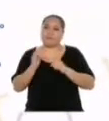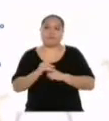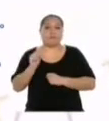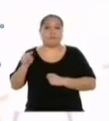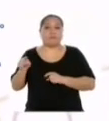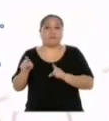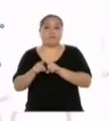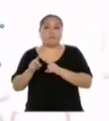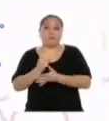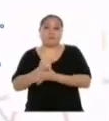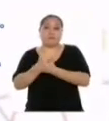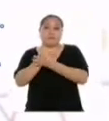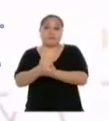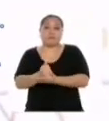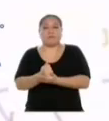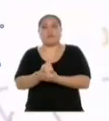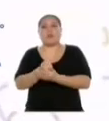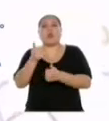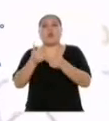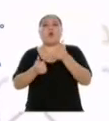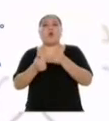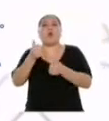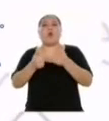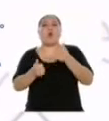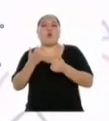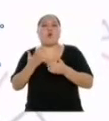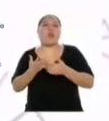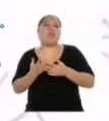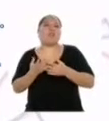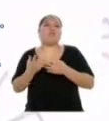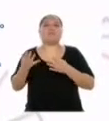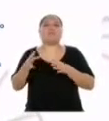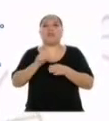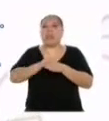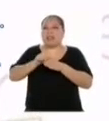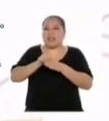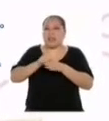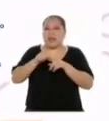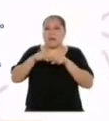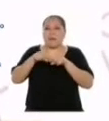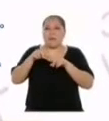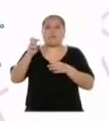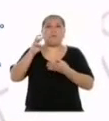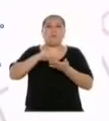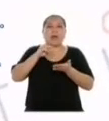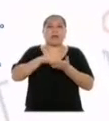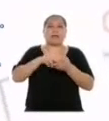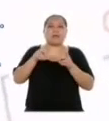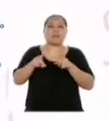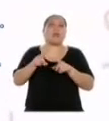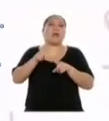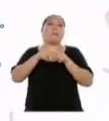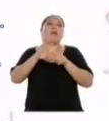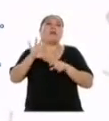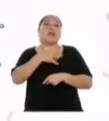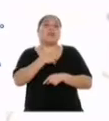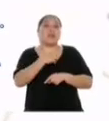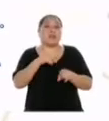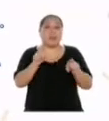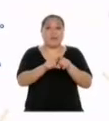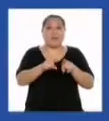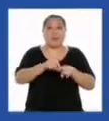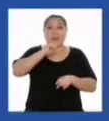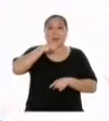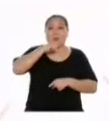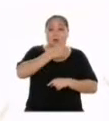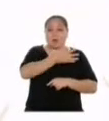nos permite identificar algunas preferencias de acuerdo a las edades. Esto también ocurre con el género femenino, lo que observamos